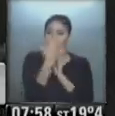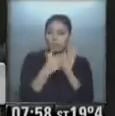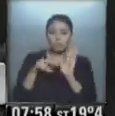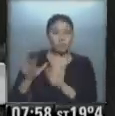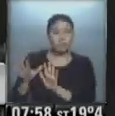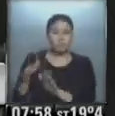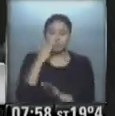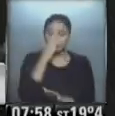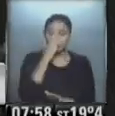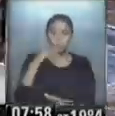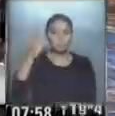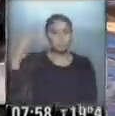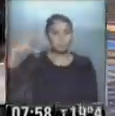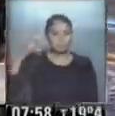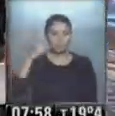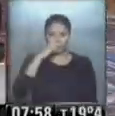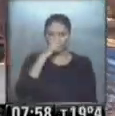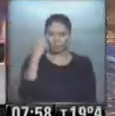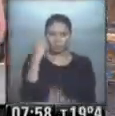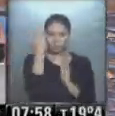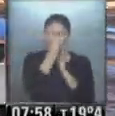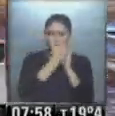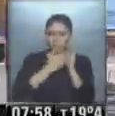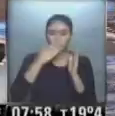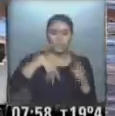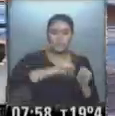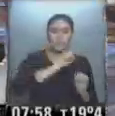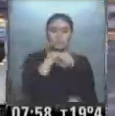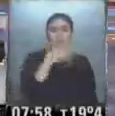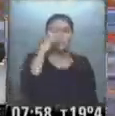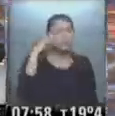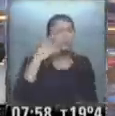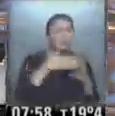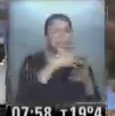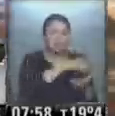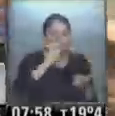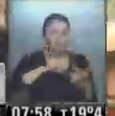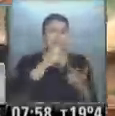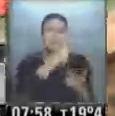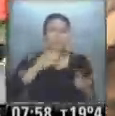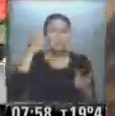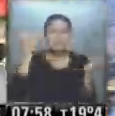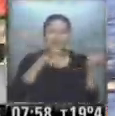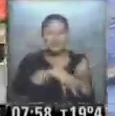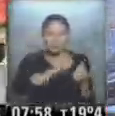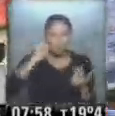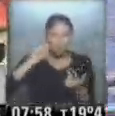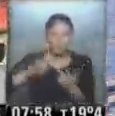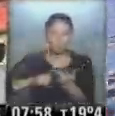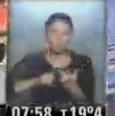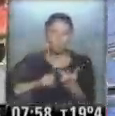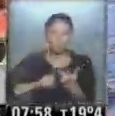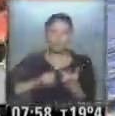el momento que hicieron el informe nosotros hemos retirado 59 barcos, 110 vehículos,